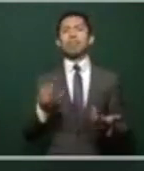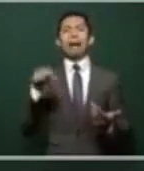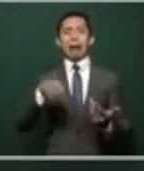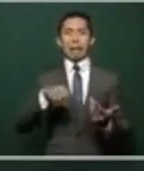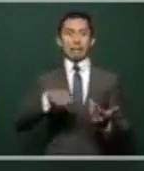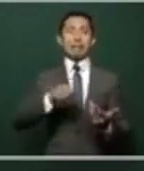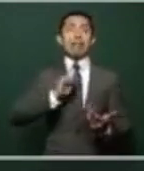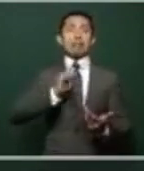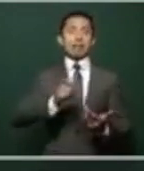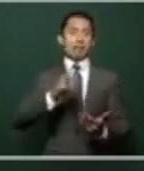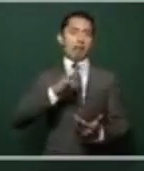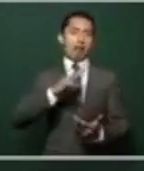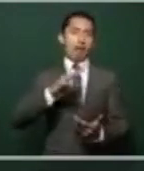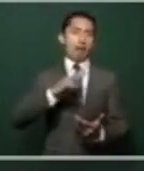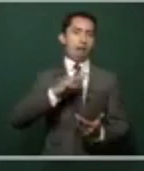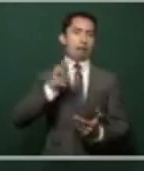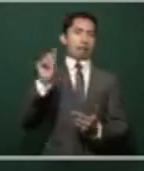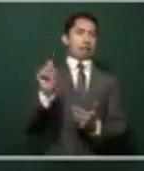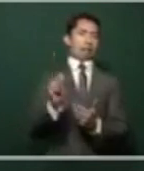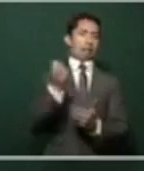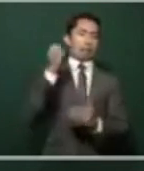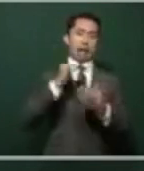alta tecnología para